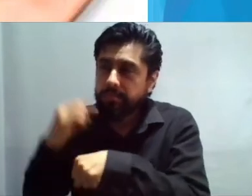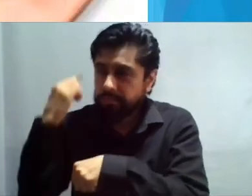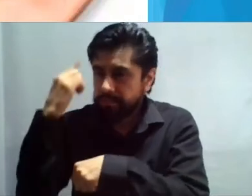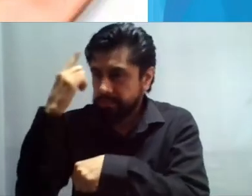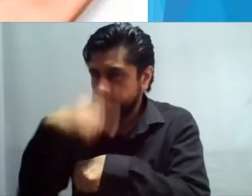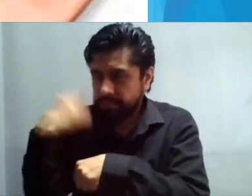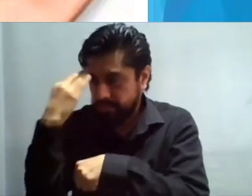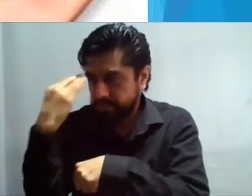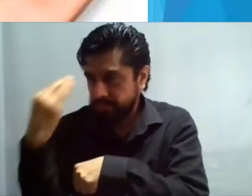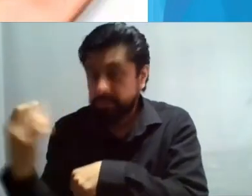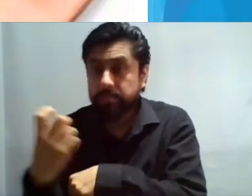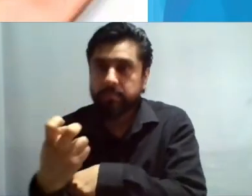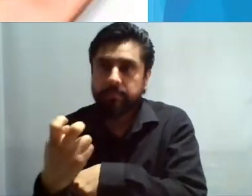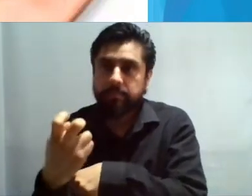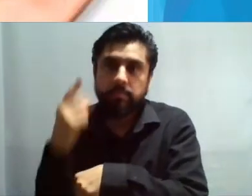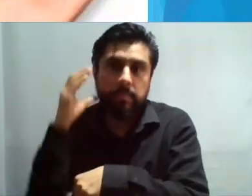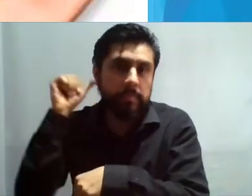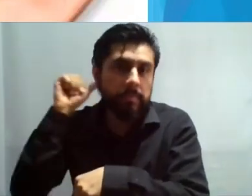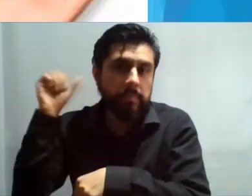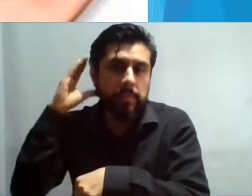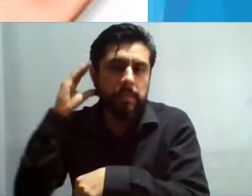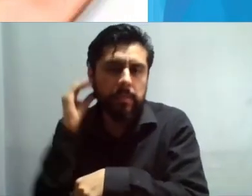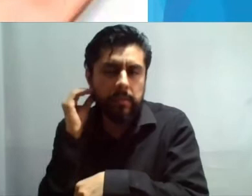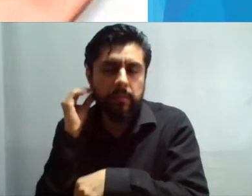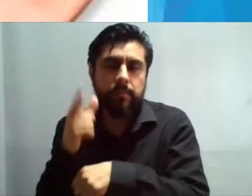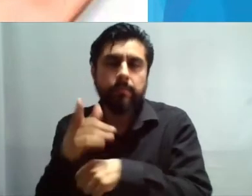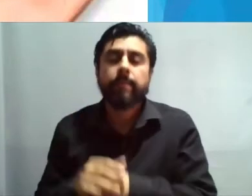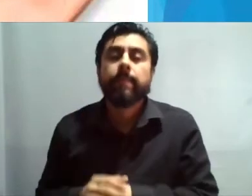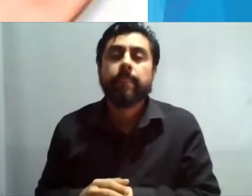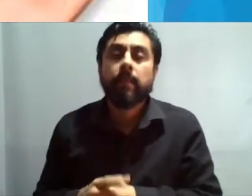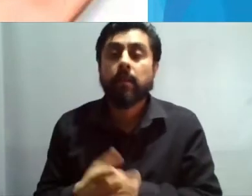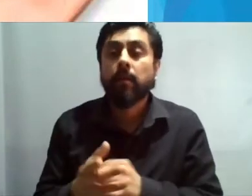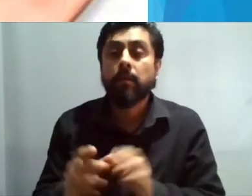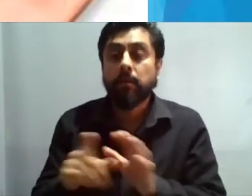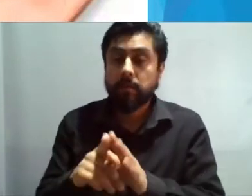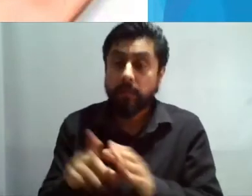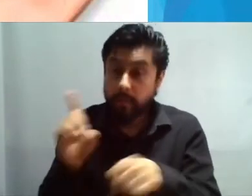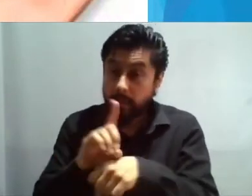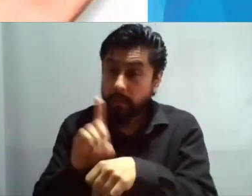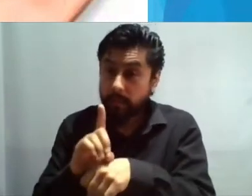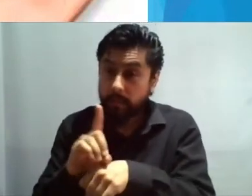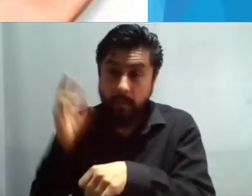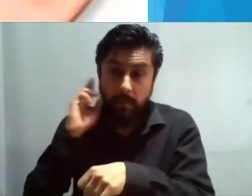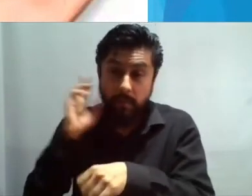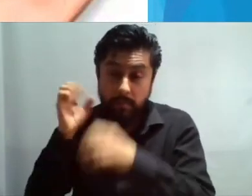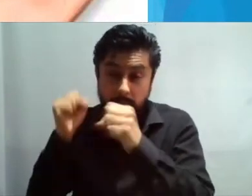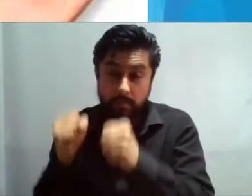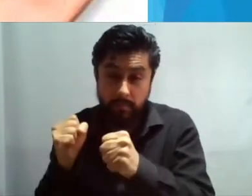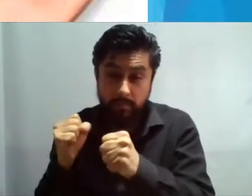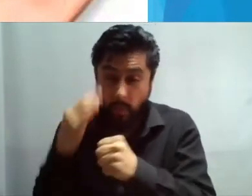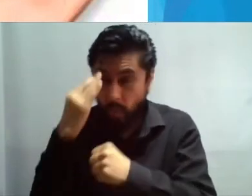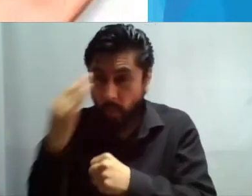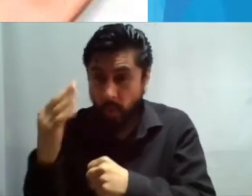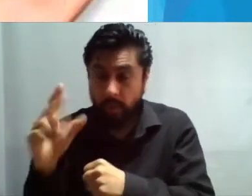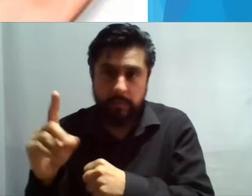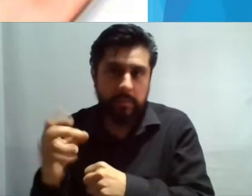la audición, cuidarla. No es bueno someter a altos volúmenes al oído durante mucho tiempo. Al principio